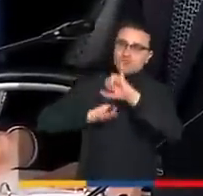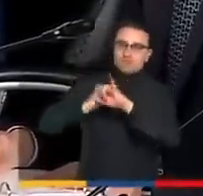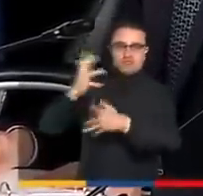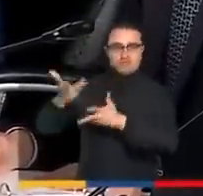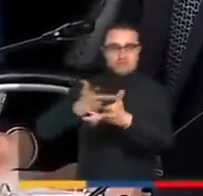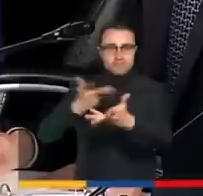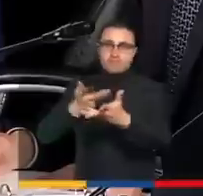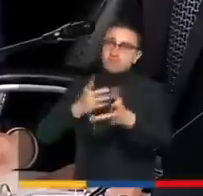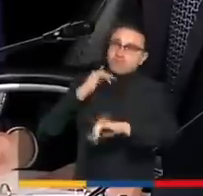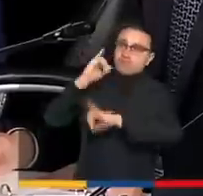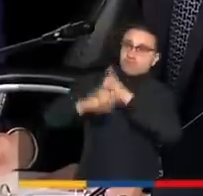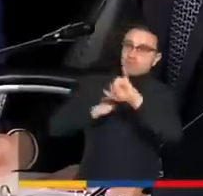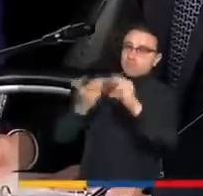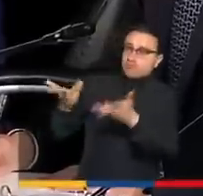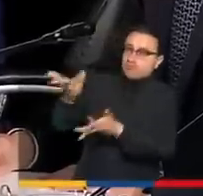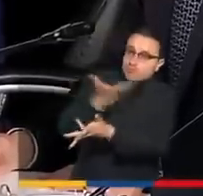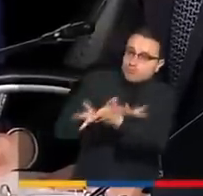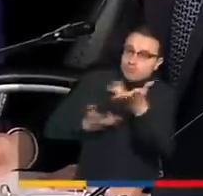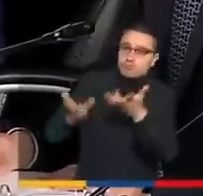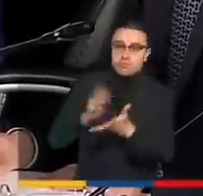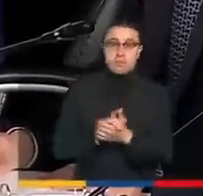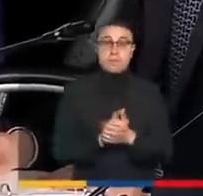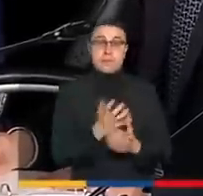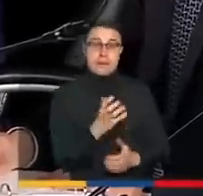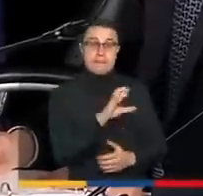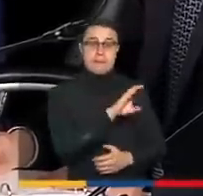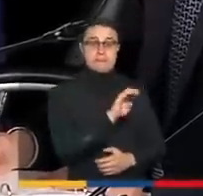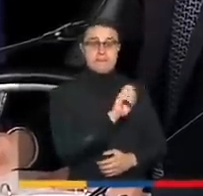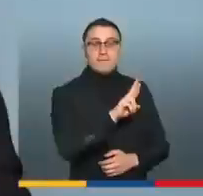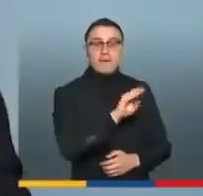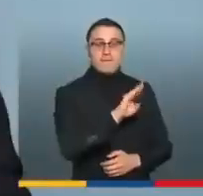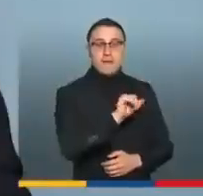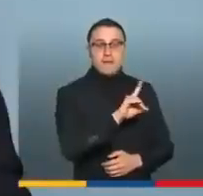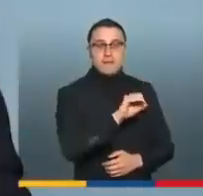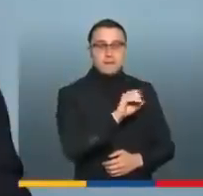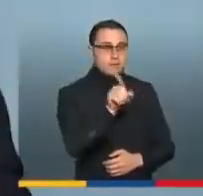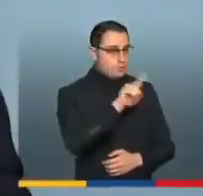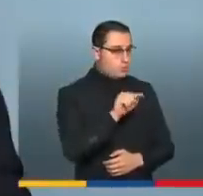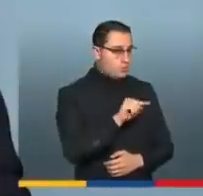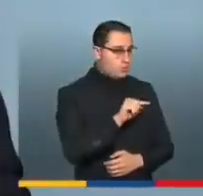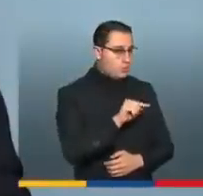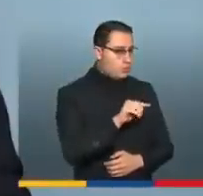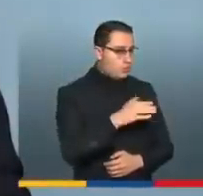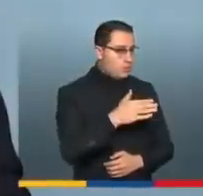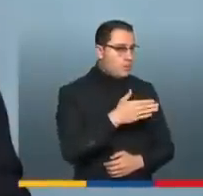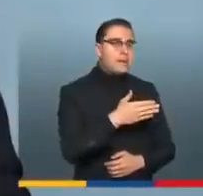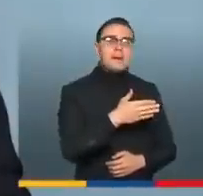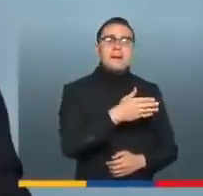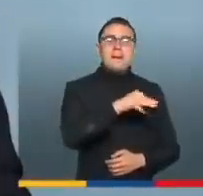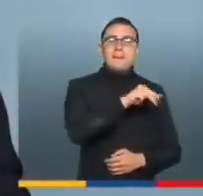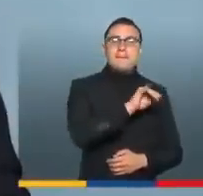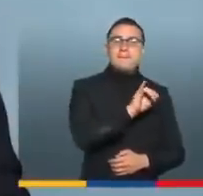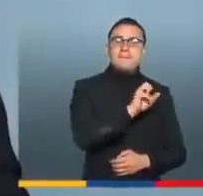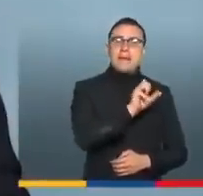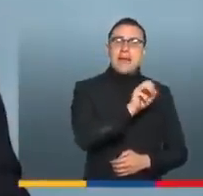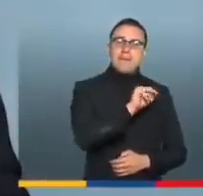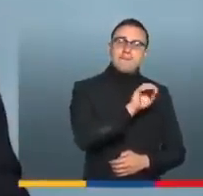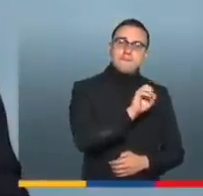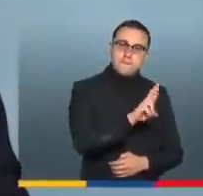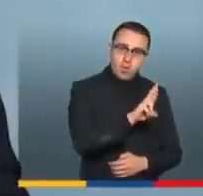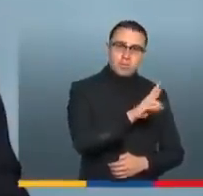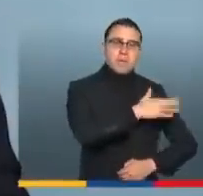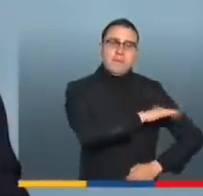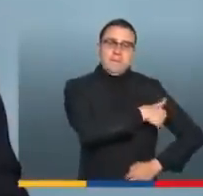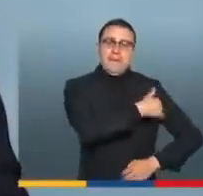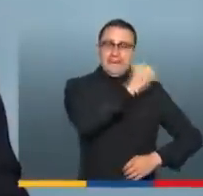Cooperación Internacional. Barbados está aquí con mi amor Motley, primera ministra de